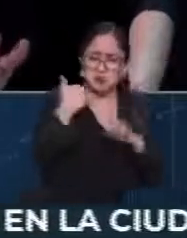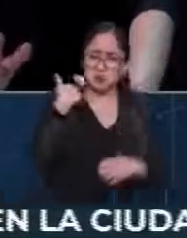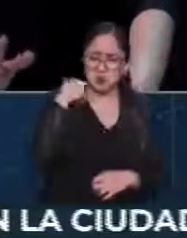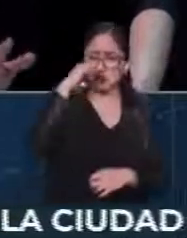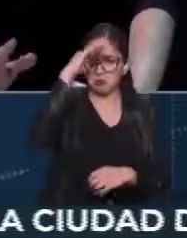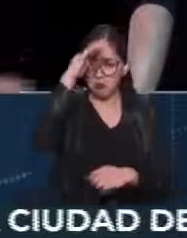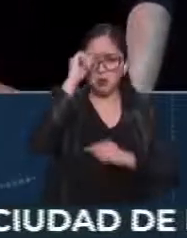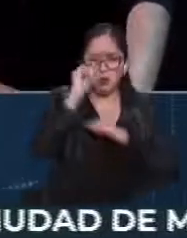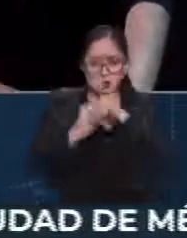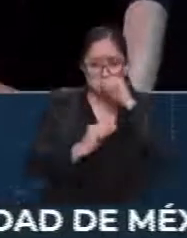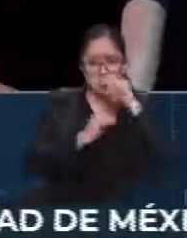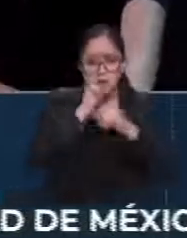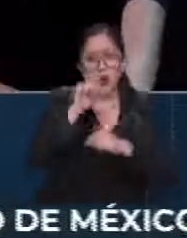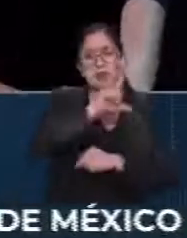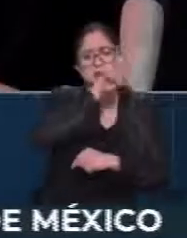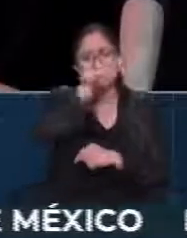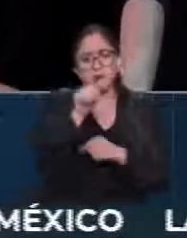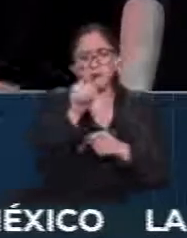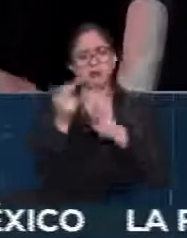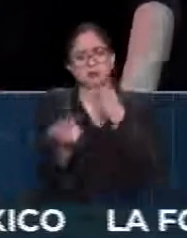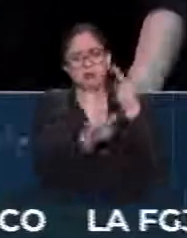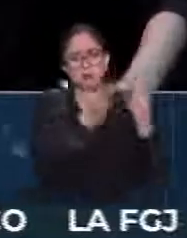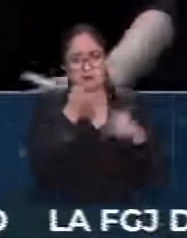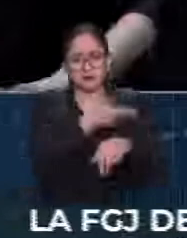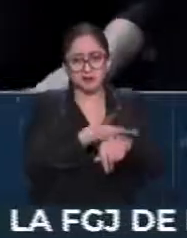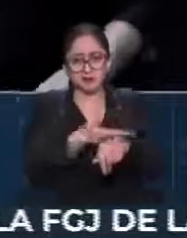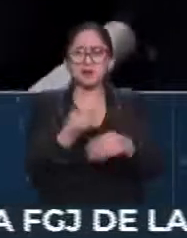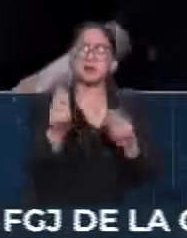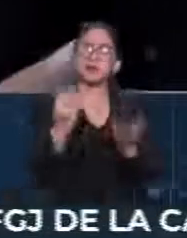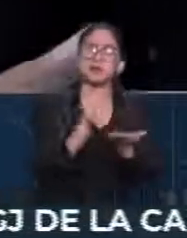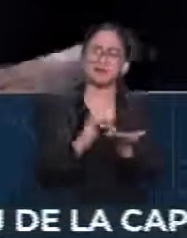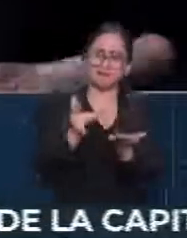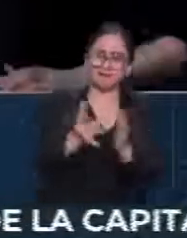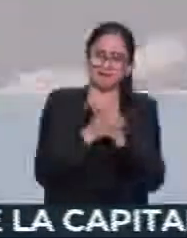este proceso ya en el curso de él. Qué gusto. Muchísimas gracias. Muchos saludos. Saludos.